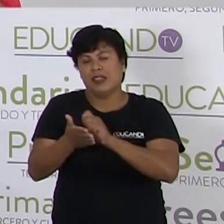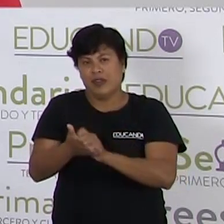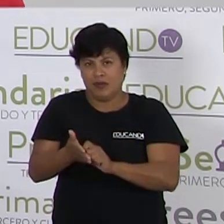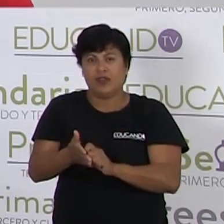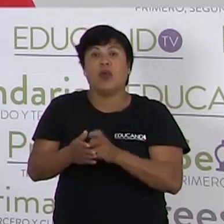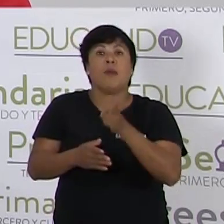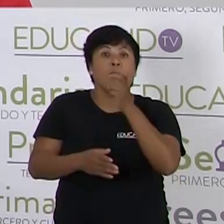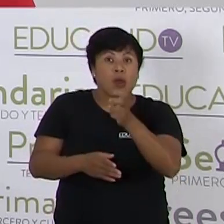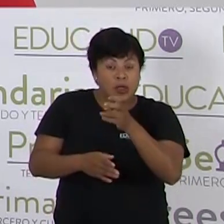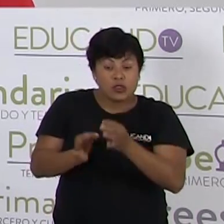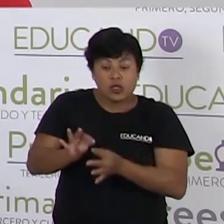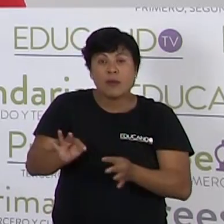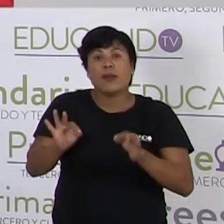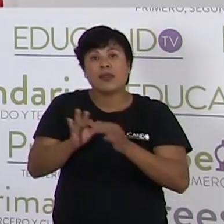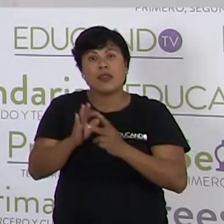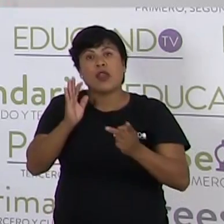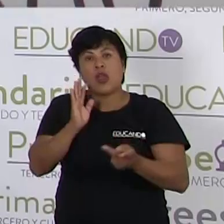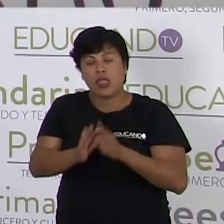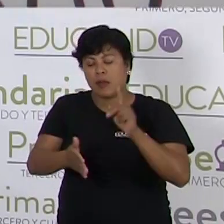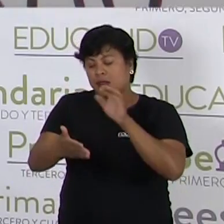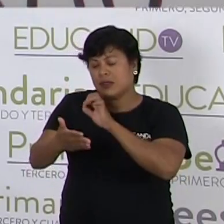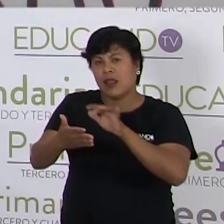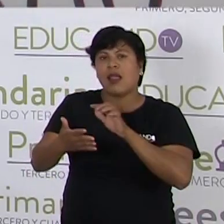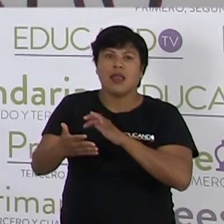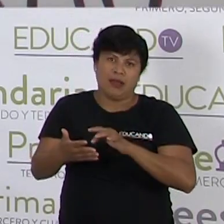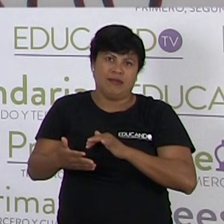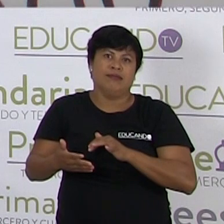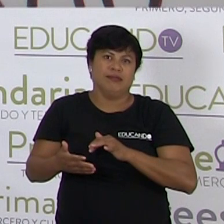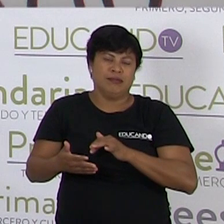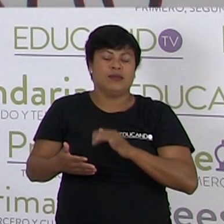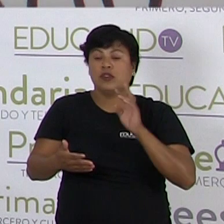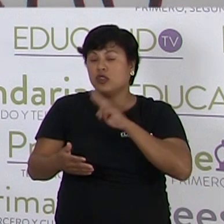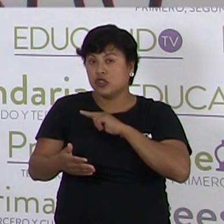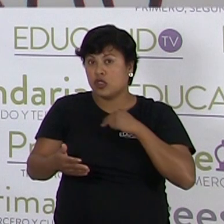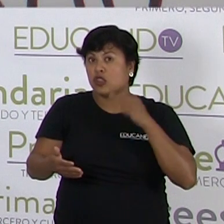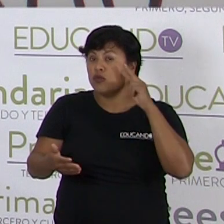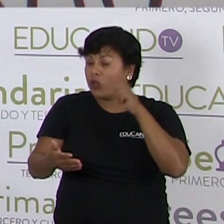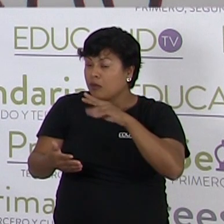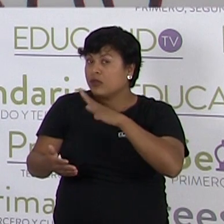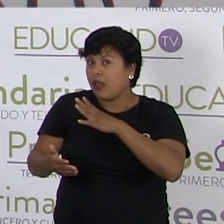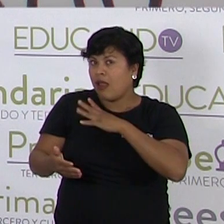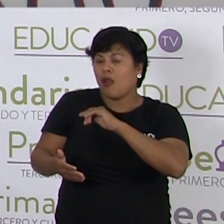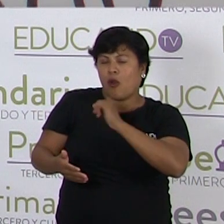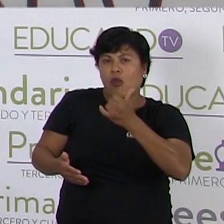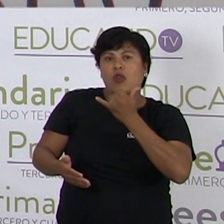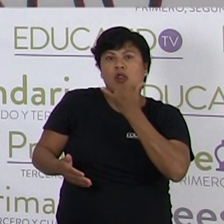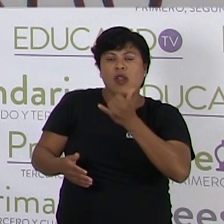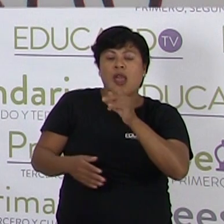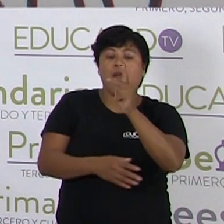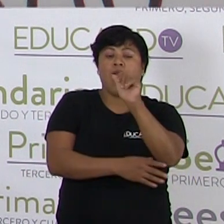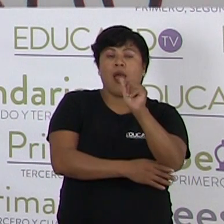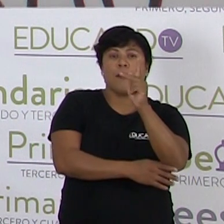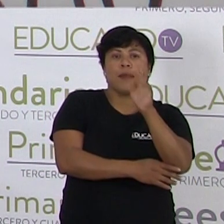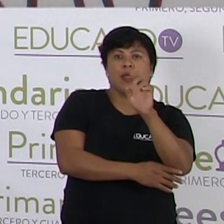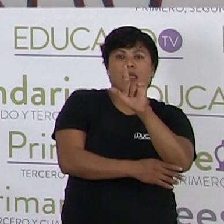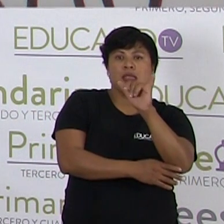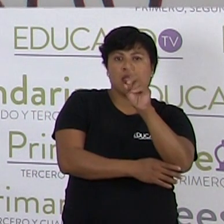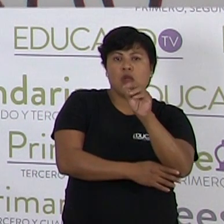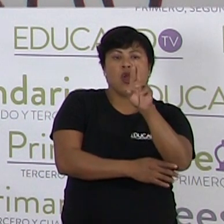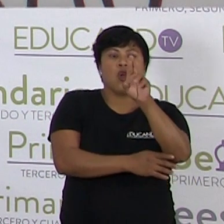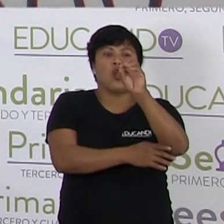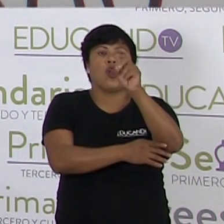importante volver a leer. Encontramos también un error en el apellido